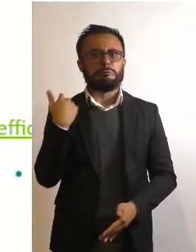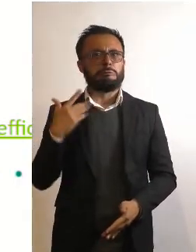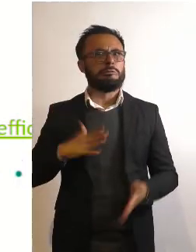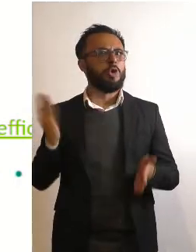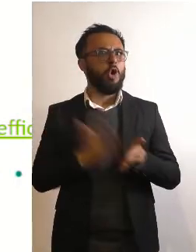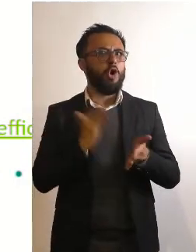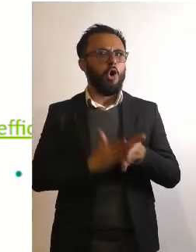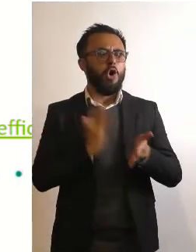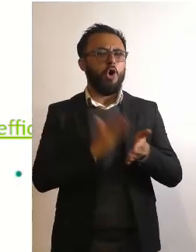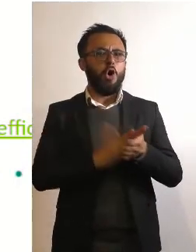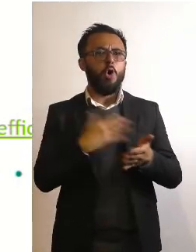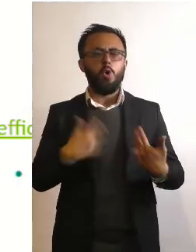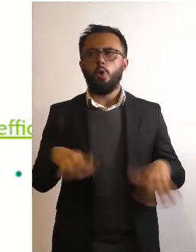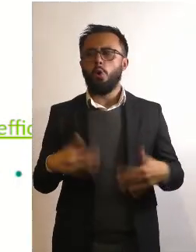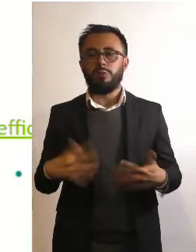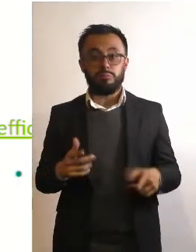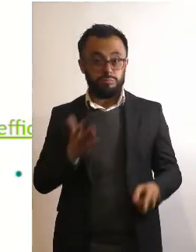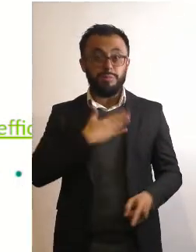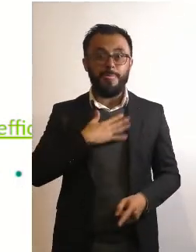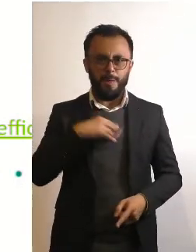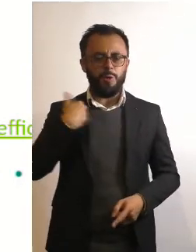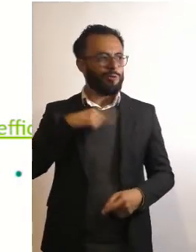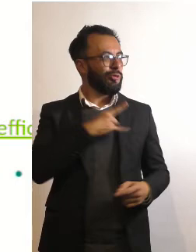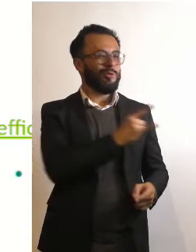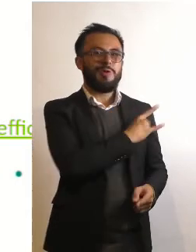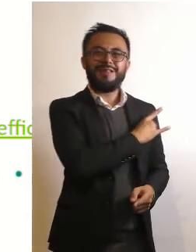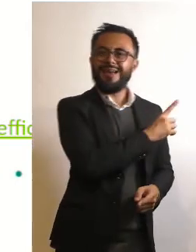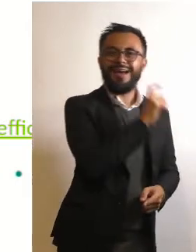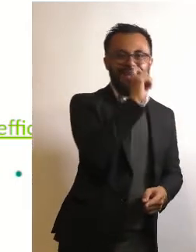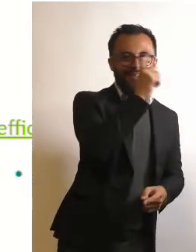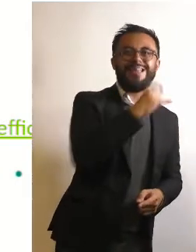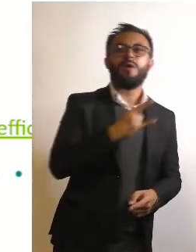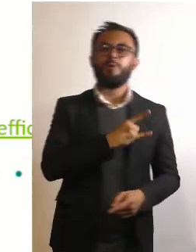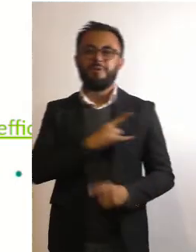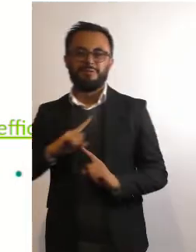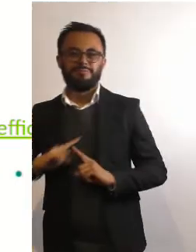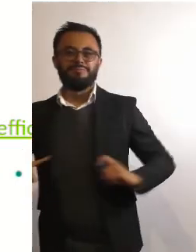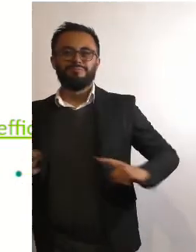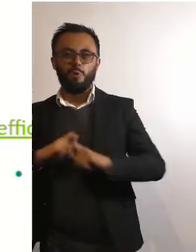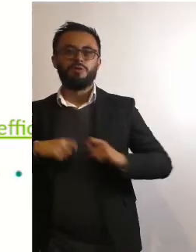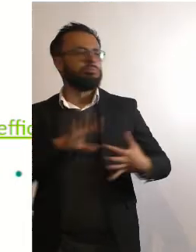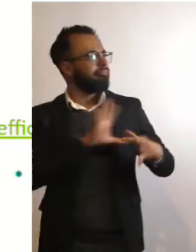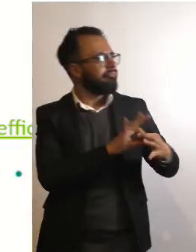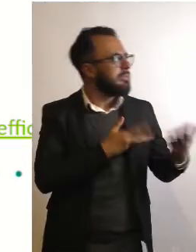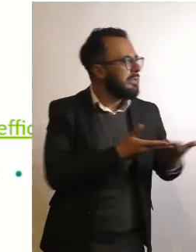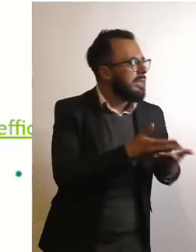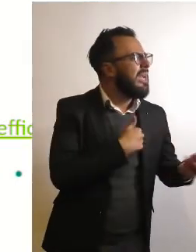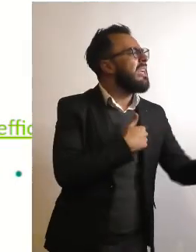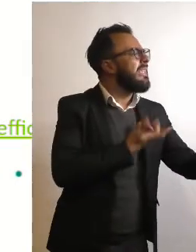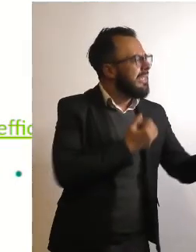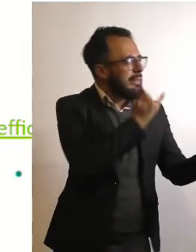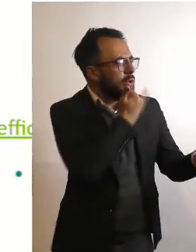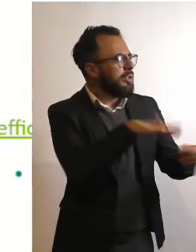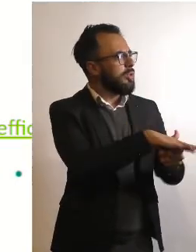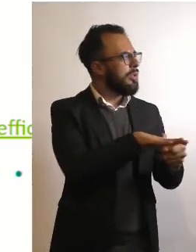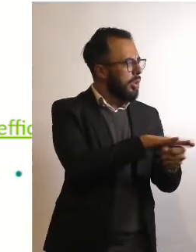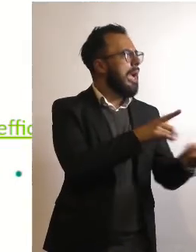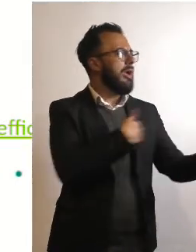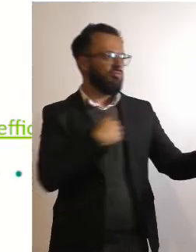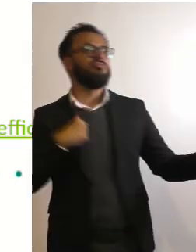al relacionamiento que tenemos con ellos, estuvimos apoyándolos para entender, pues, la situación vivida por